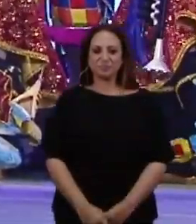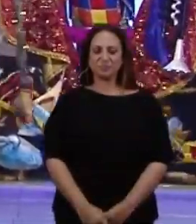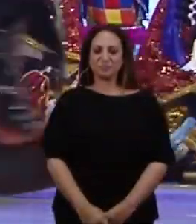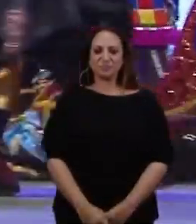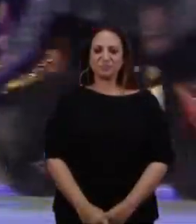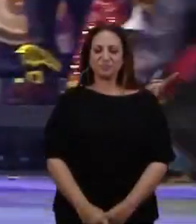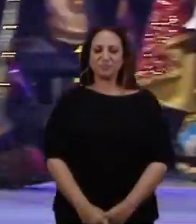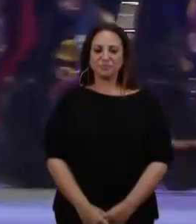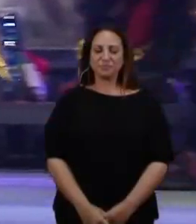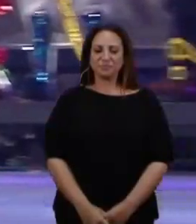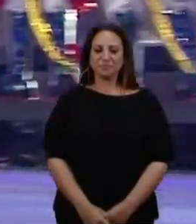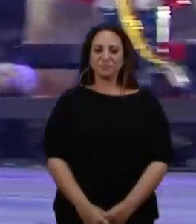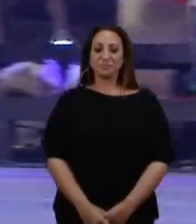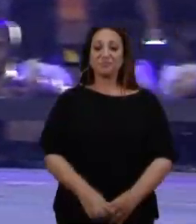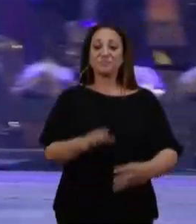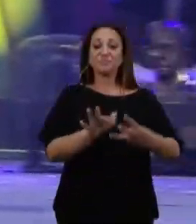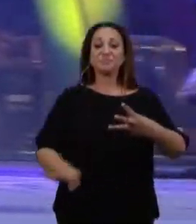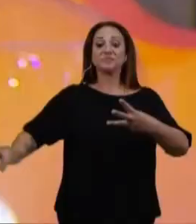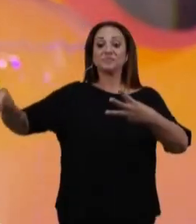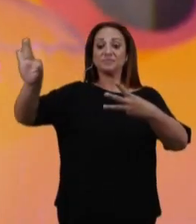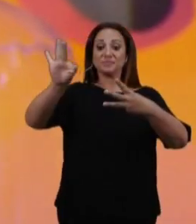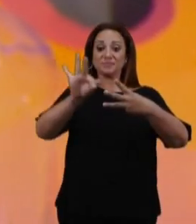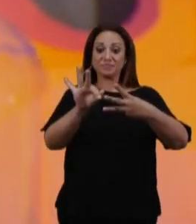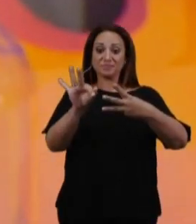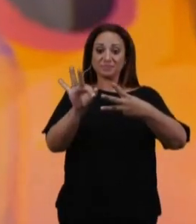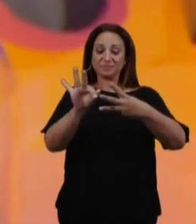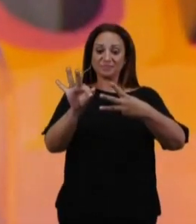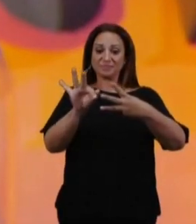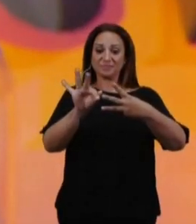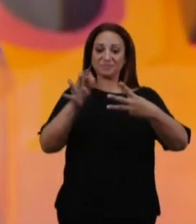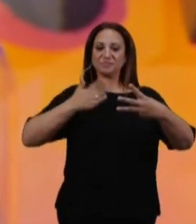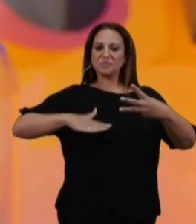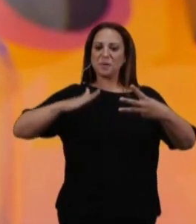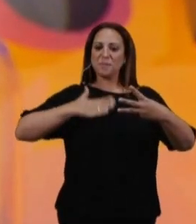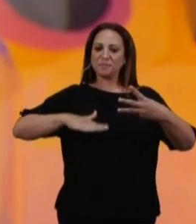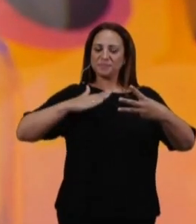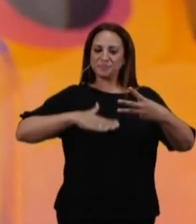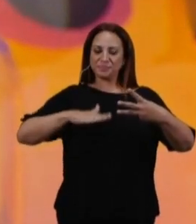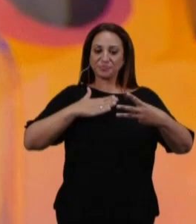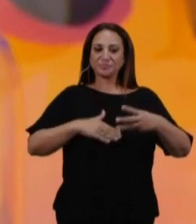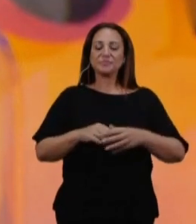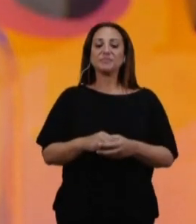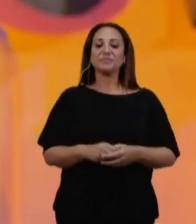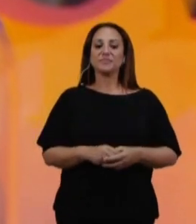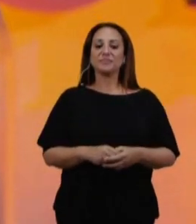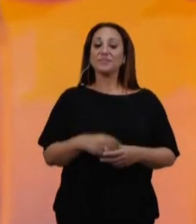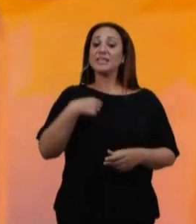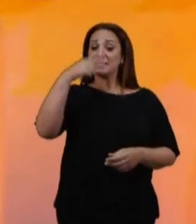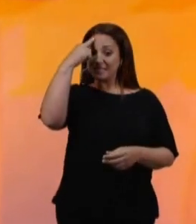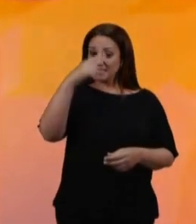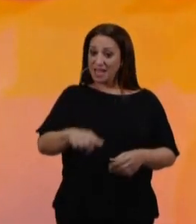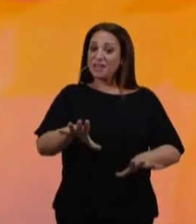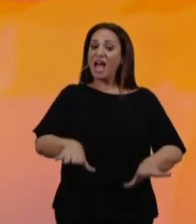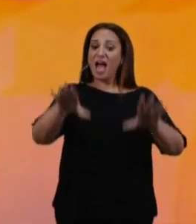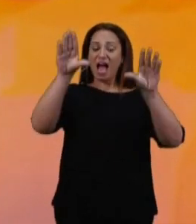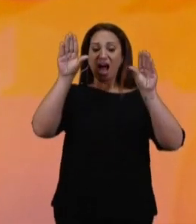A continuación, el segundo premio de vestuario. Ya saben que se va para Arucas,